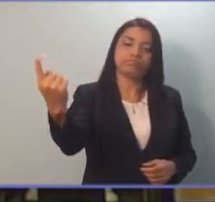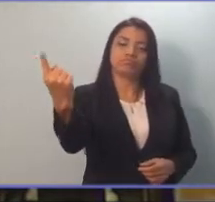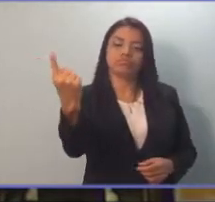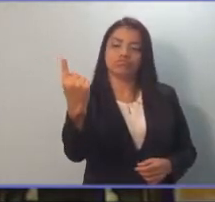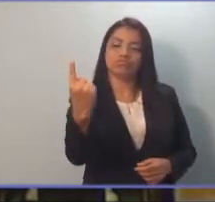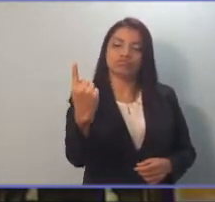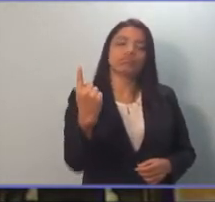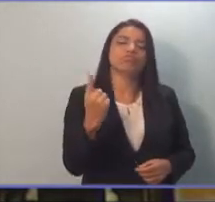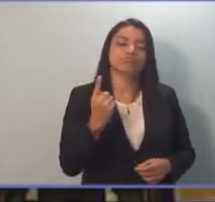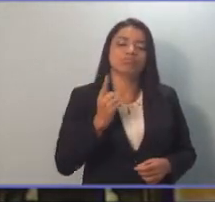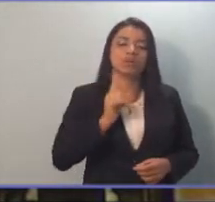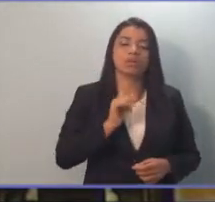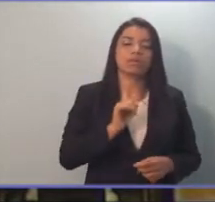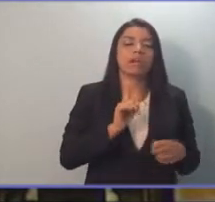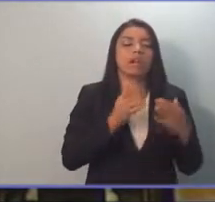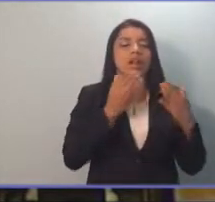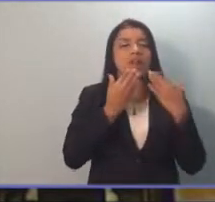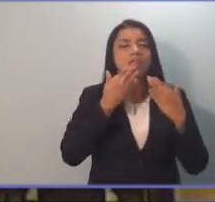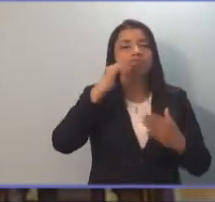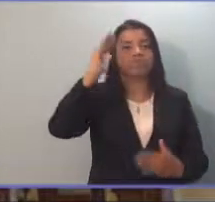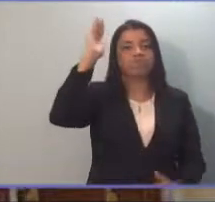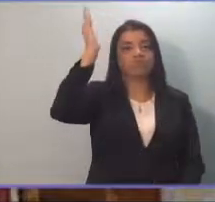informe respectivo.